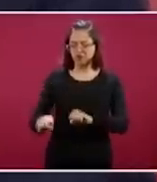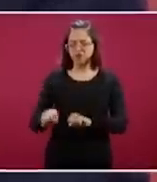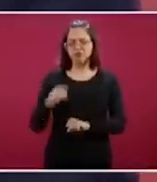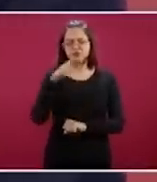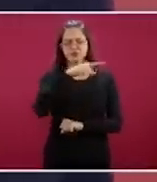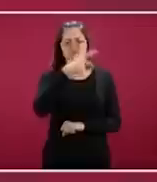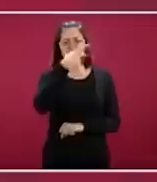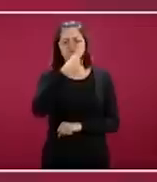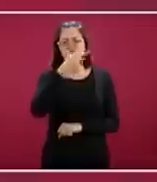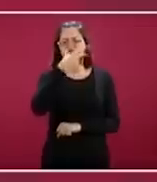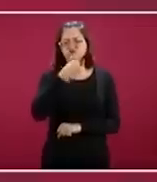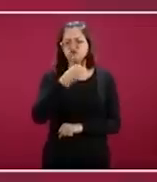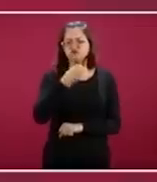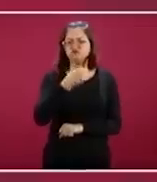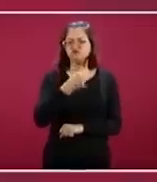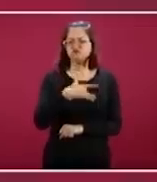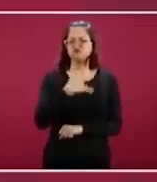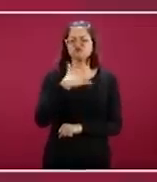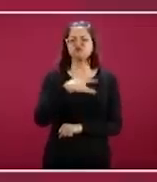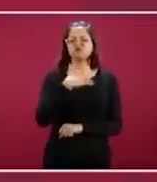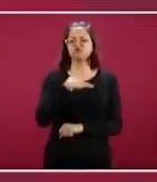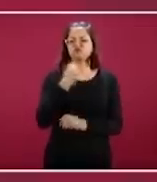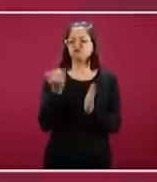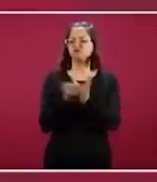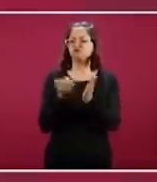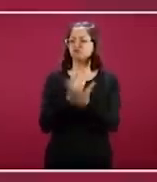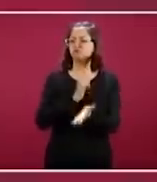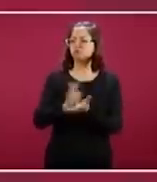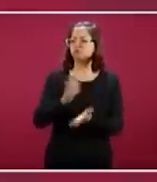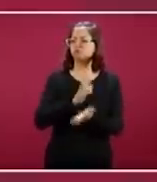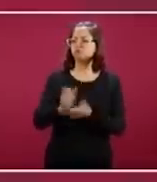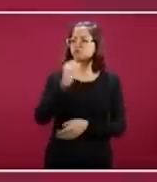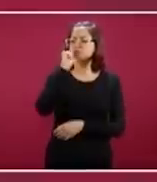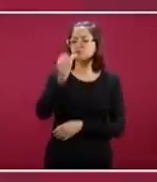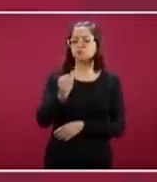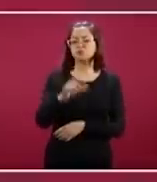decide no pagar impuestos y va a la cárcel